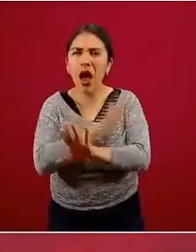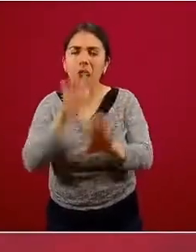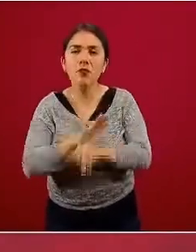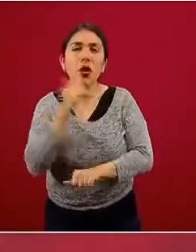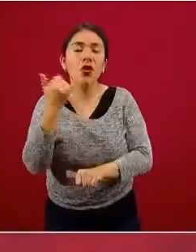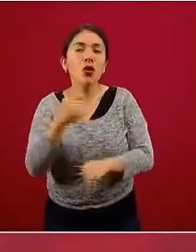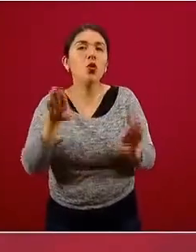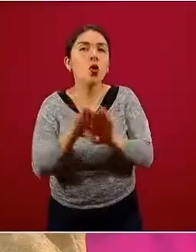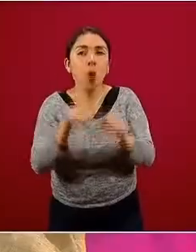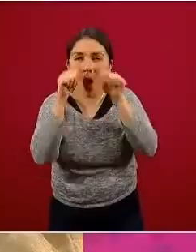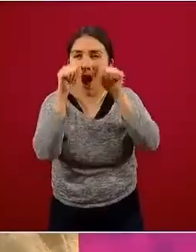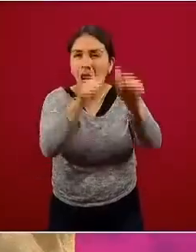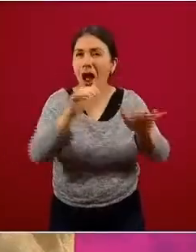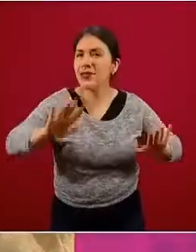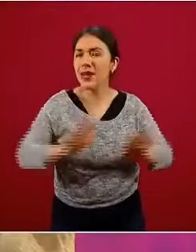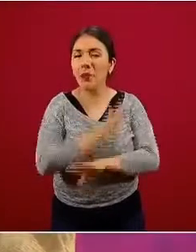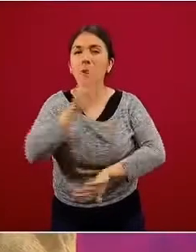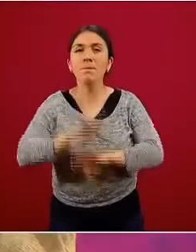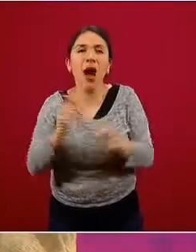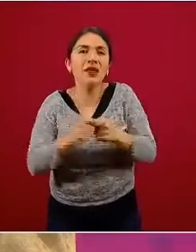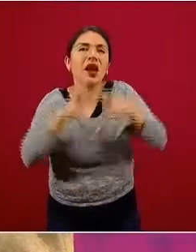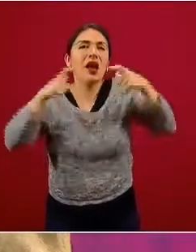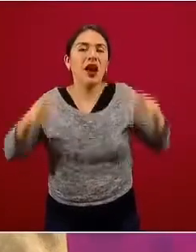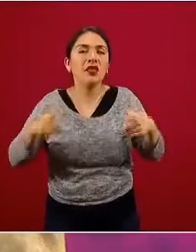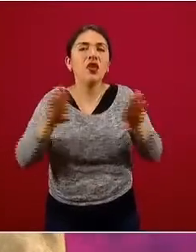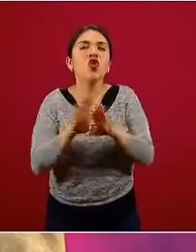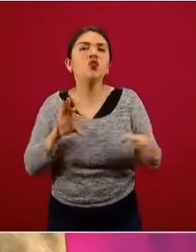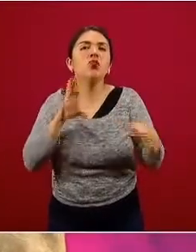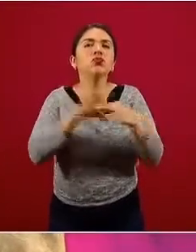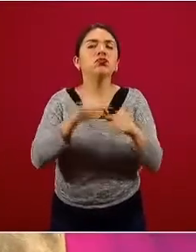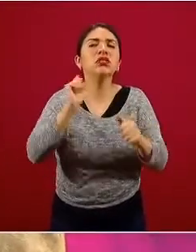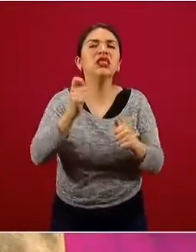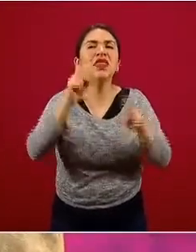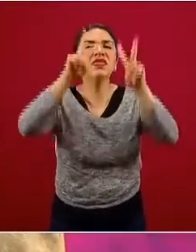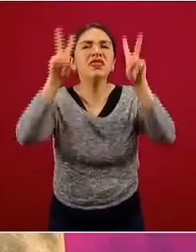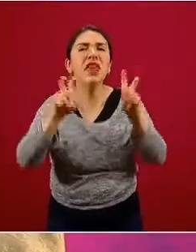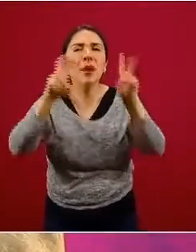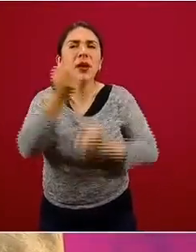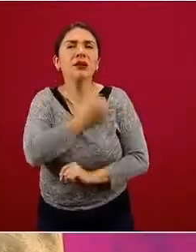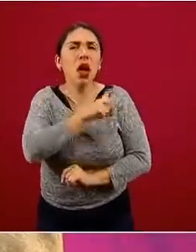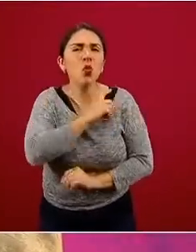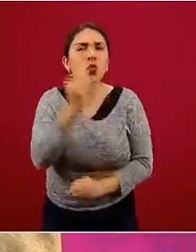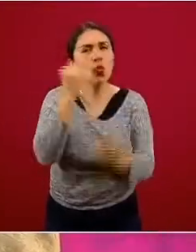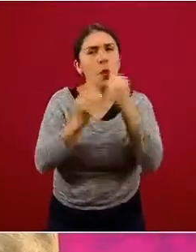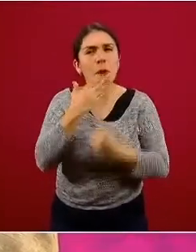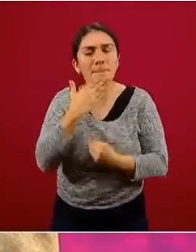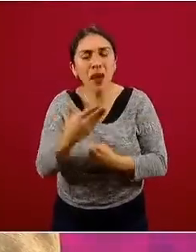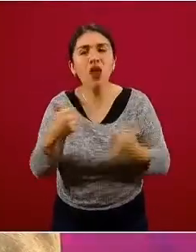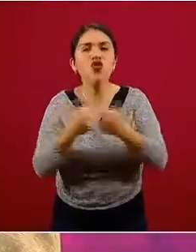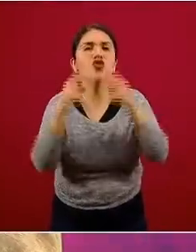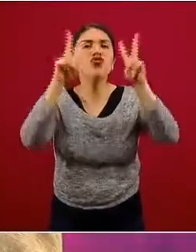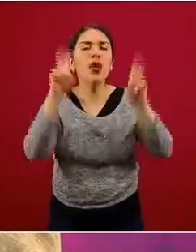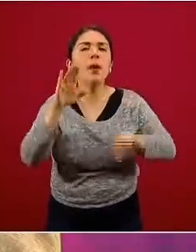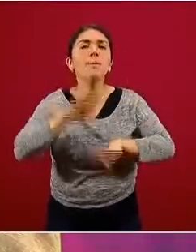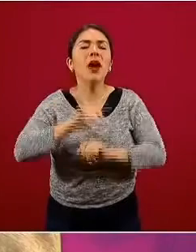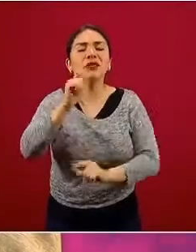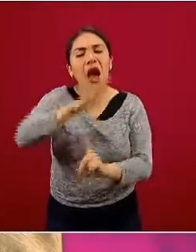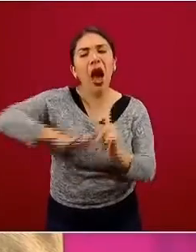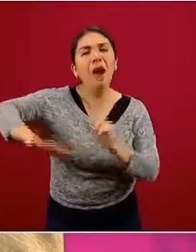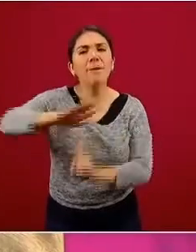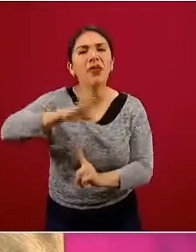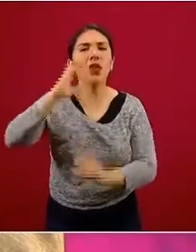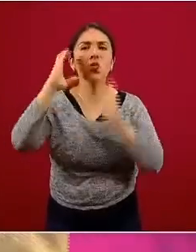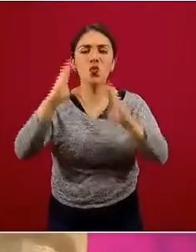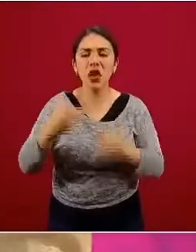un cambio de enfoque que ha ampliado la vinculación de los temas de salud y nutrición con los temas de ambiente